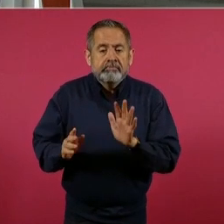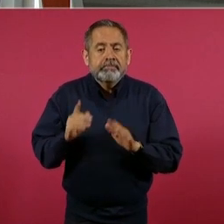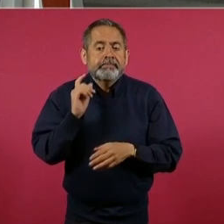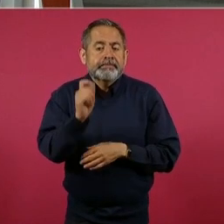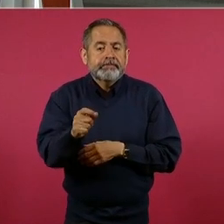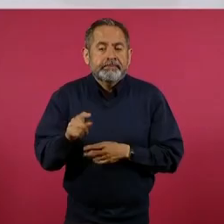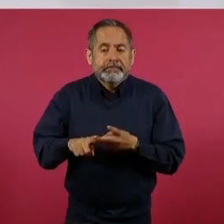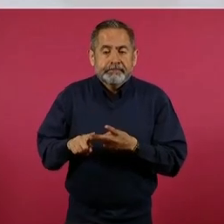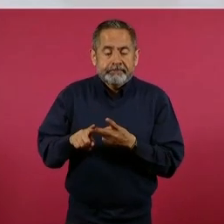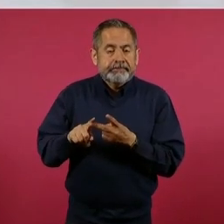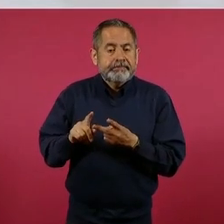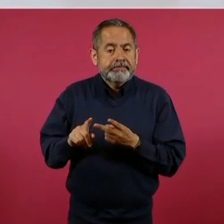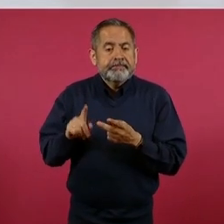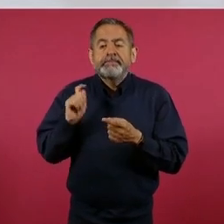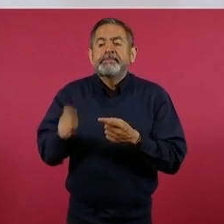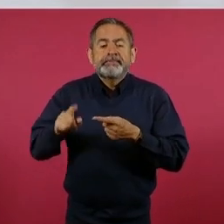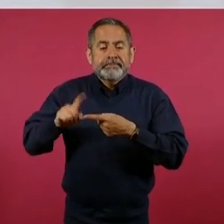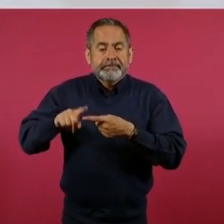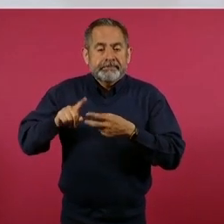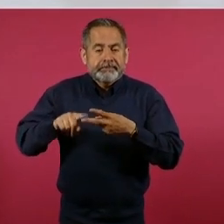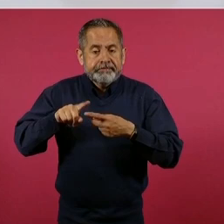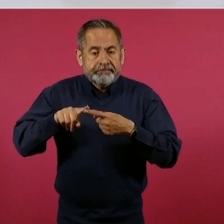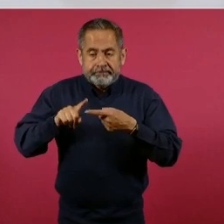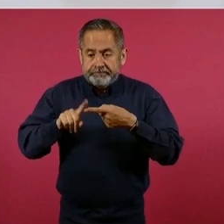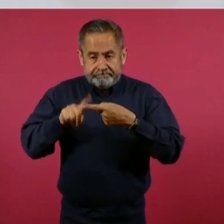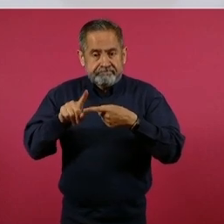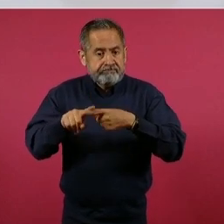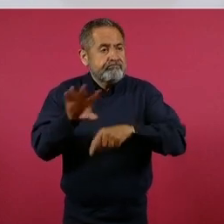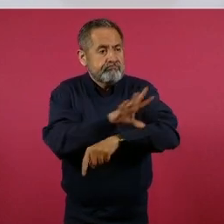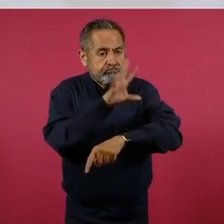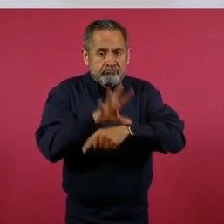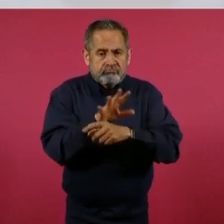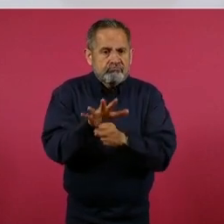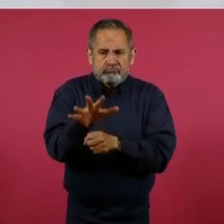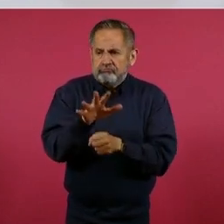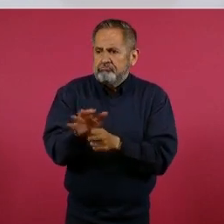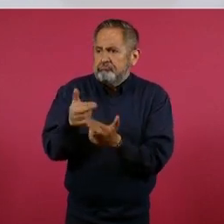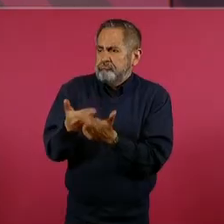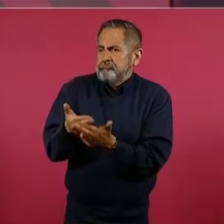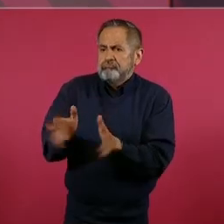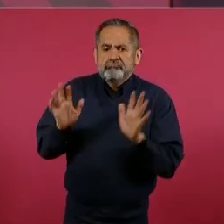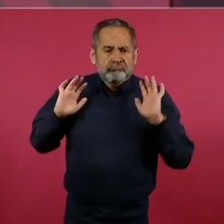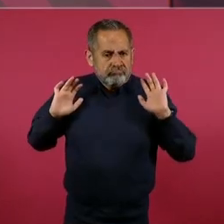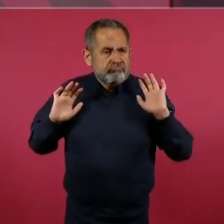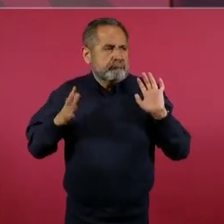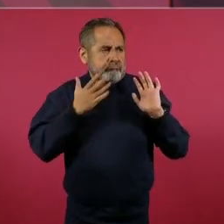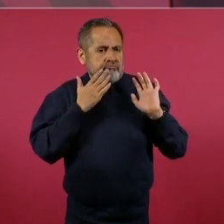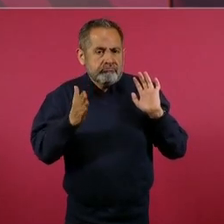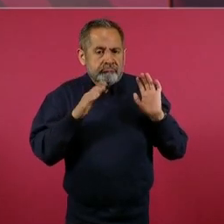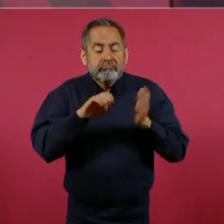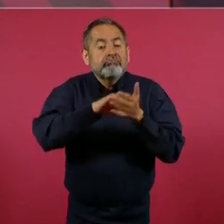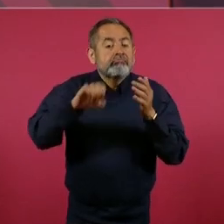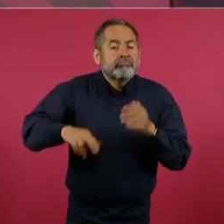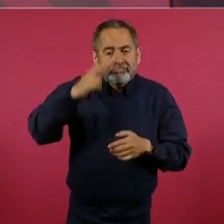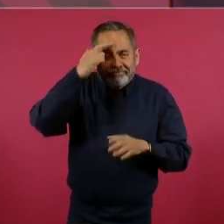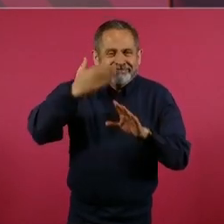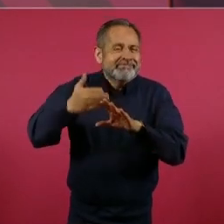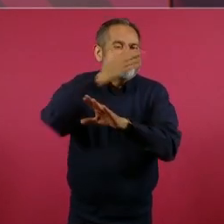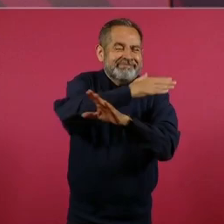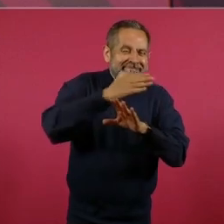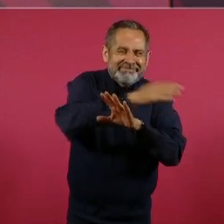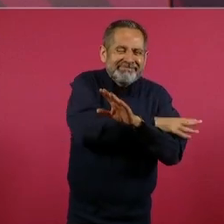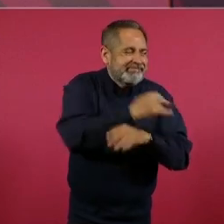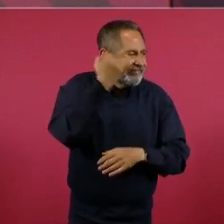la autosuficiencia energética, porque la política petrolera era